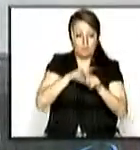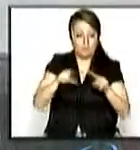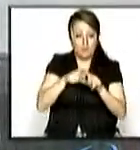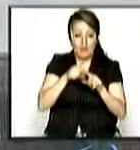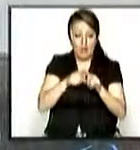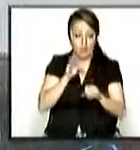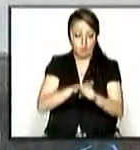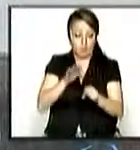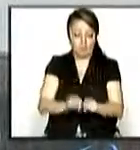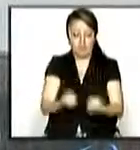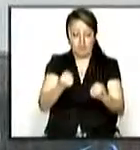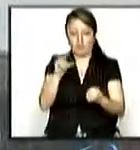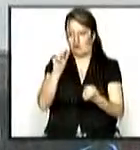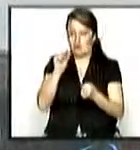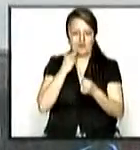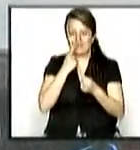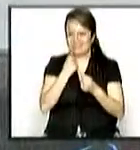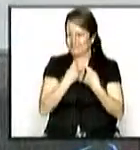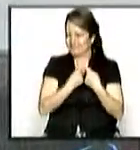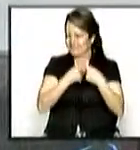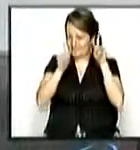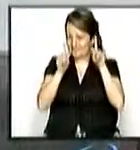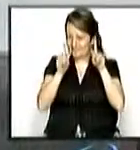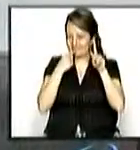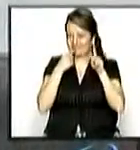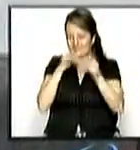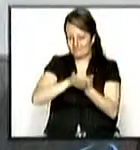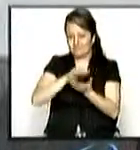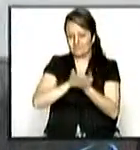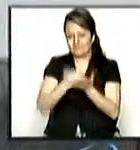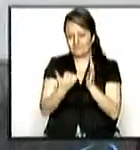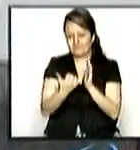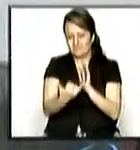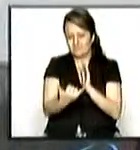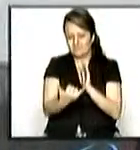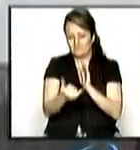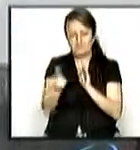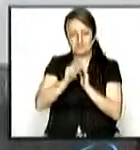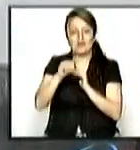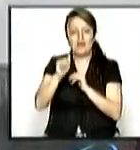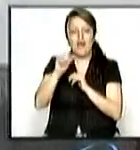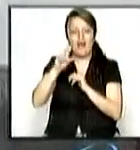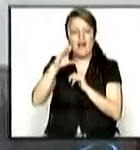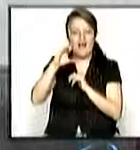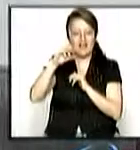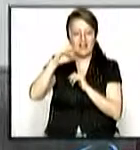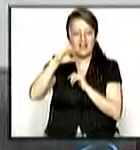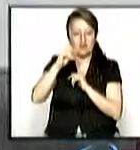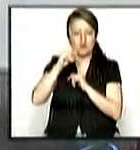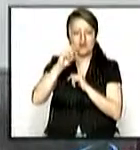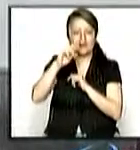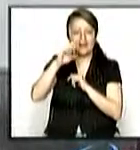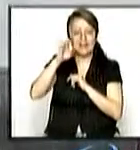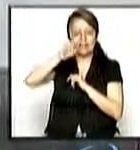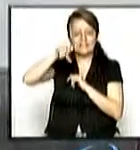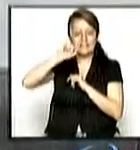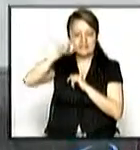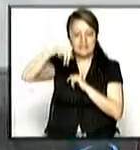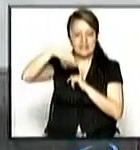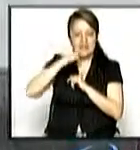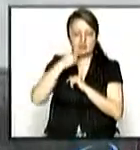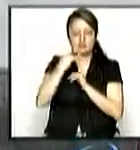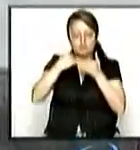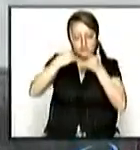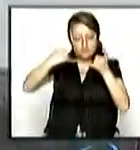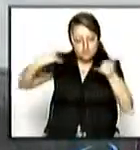flexible. Este es una especie, no es un acrílico, es una resina a base de nylon, que por